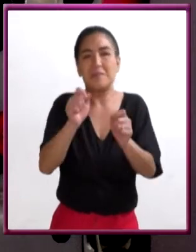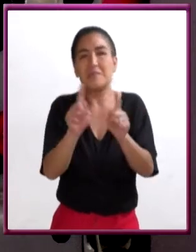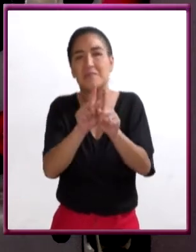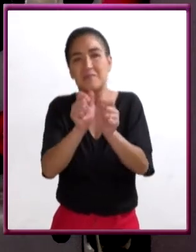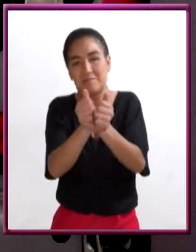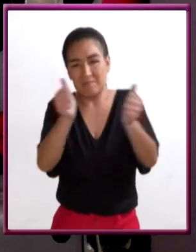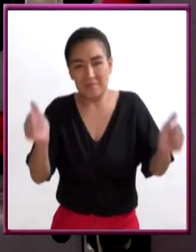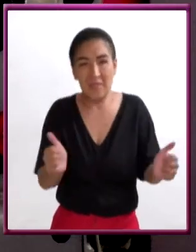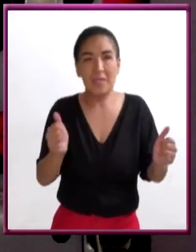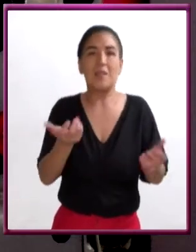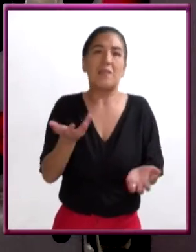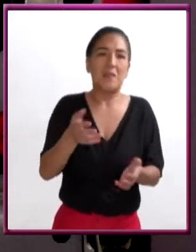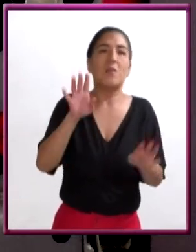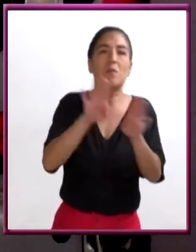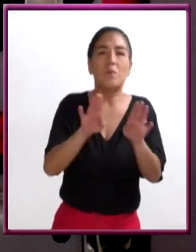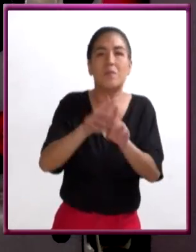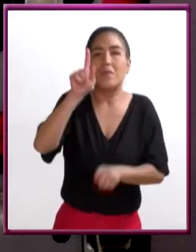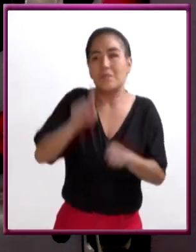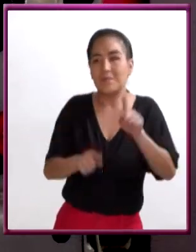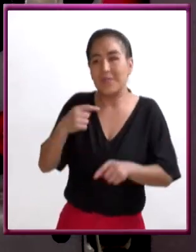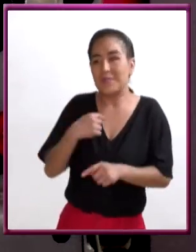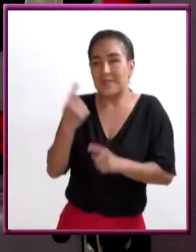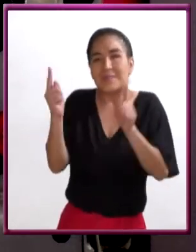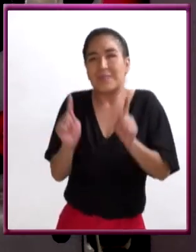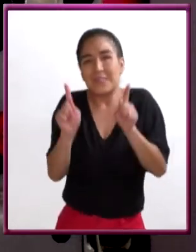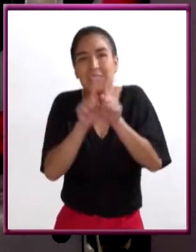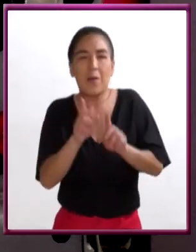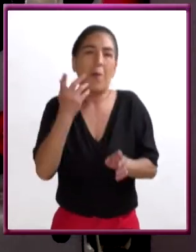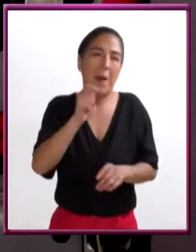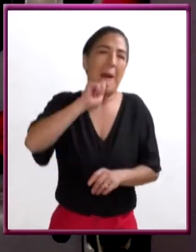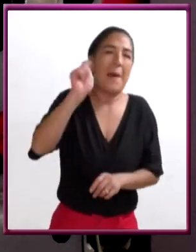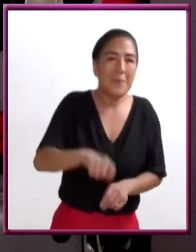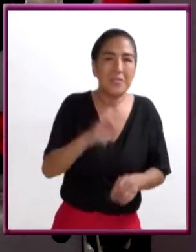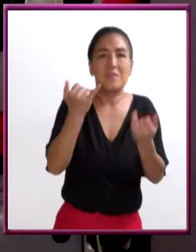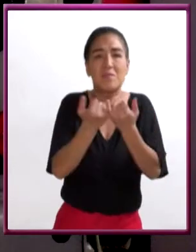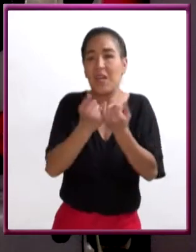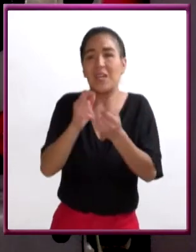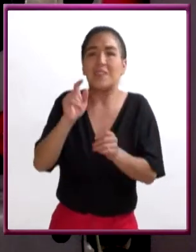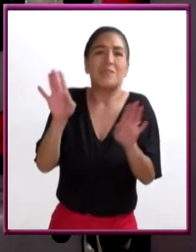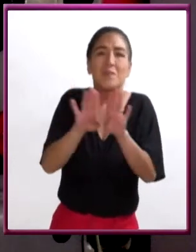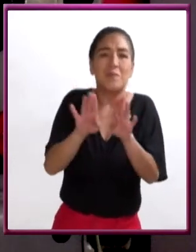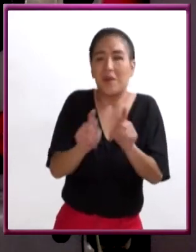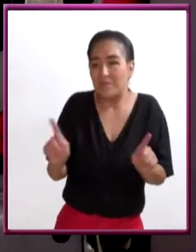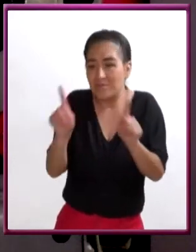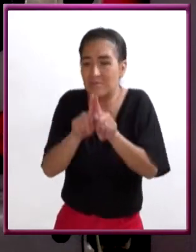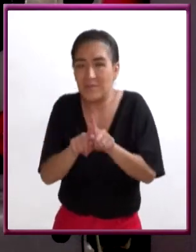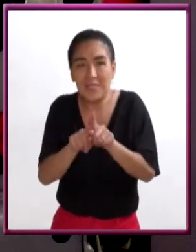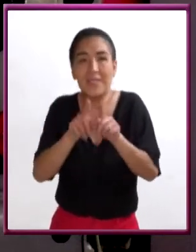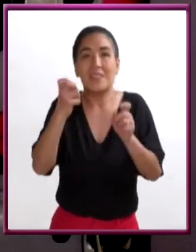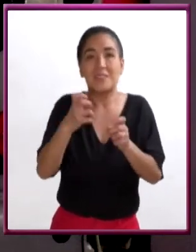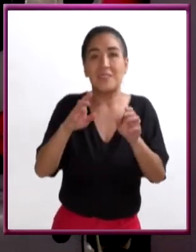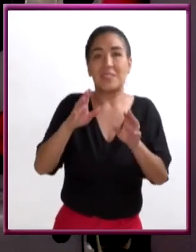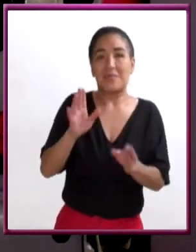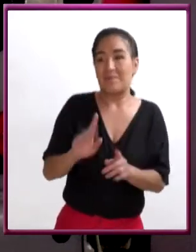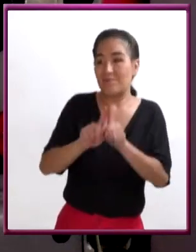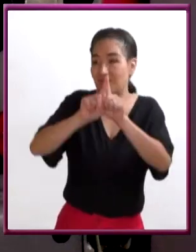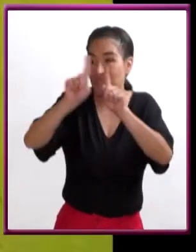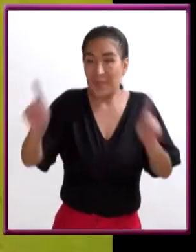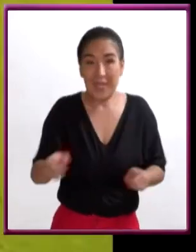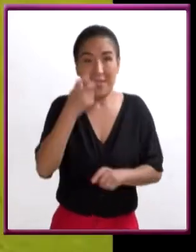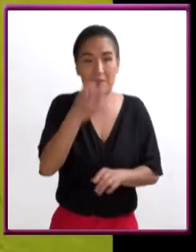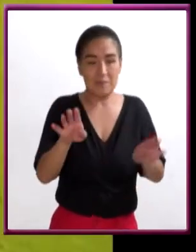cuenta que hemos generado una relación de dependencia con el otro. Entonces, cuando regresamos al camino